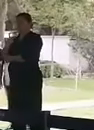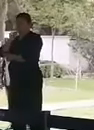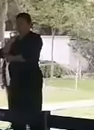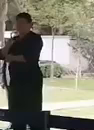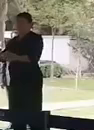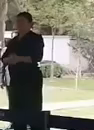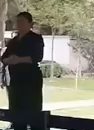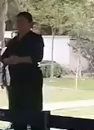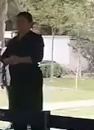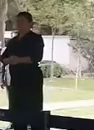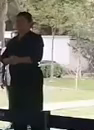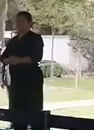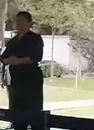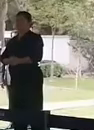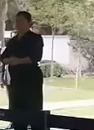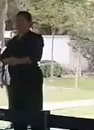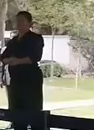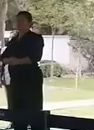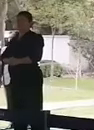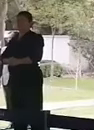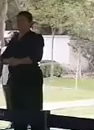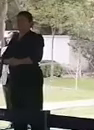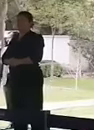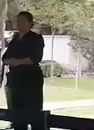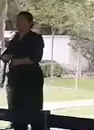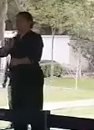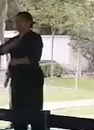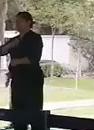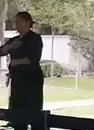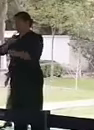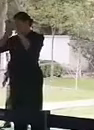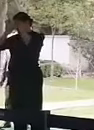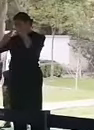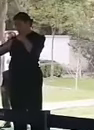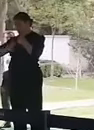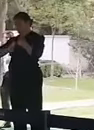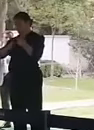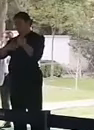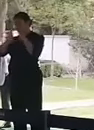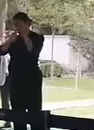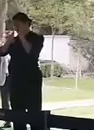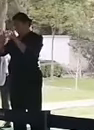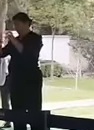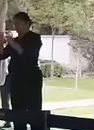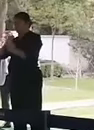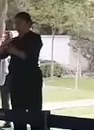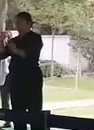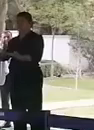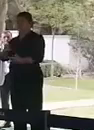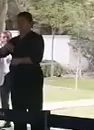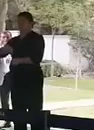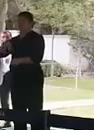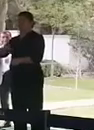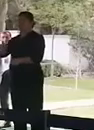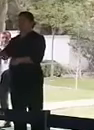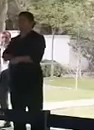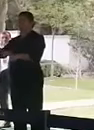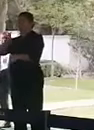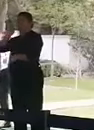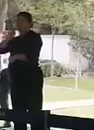Es un honor para mí estar aquí con la gobernadora Lorena